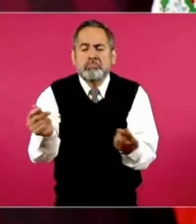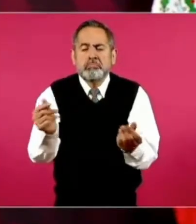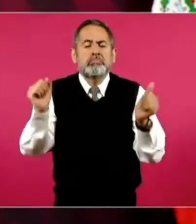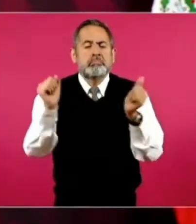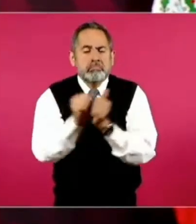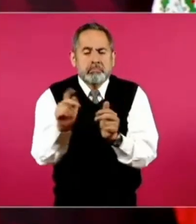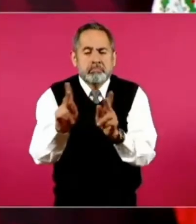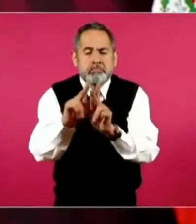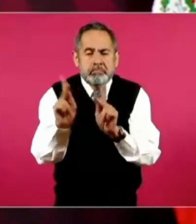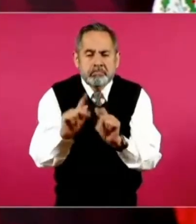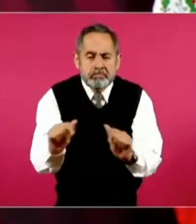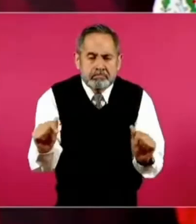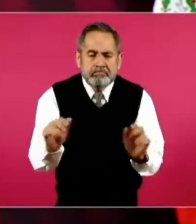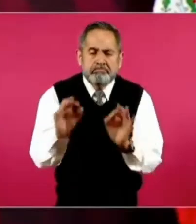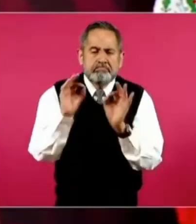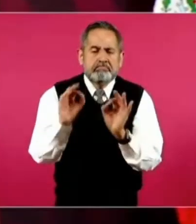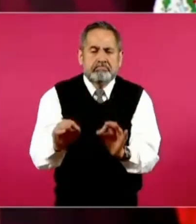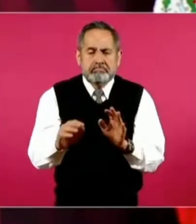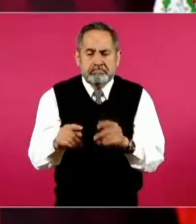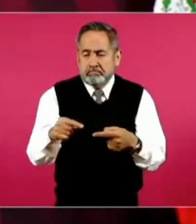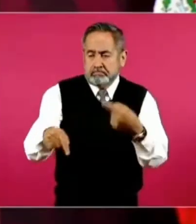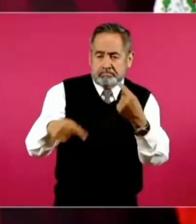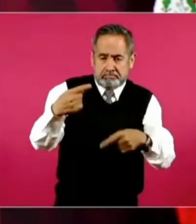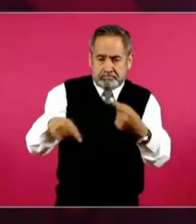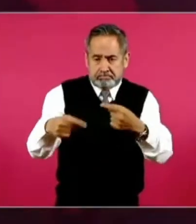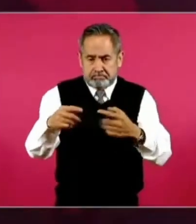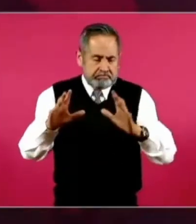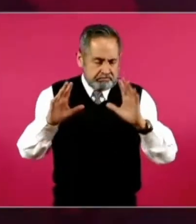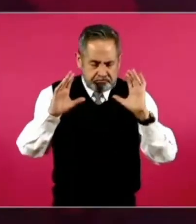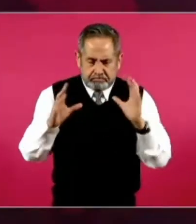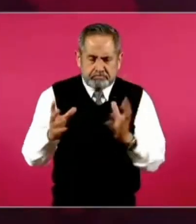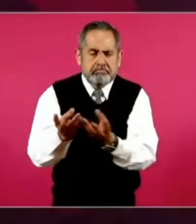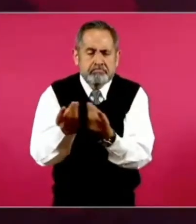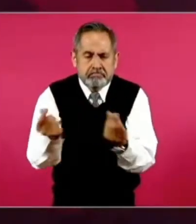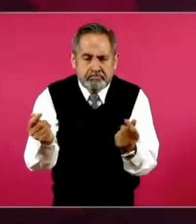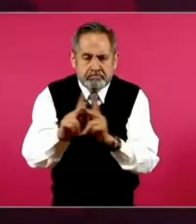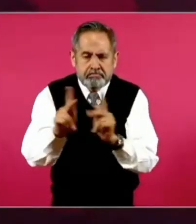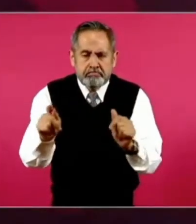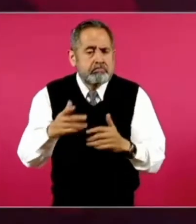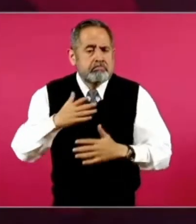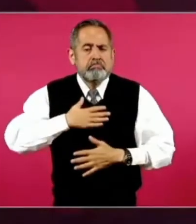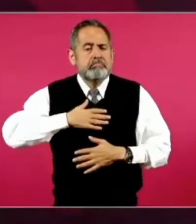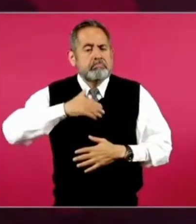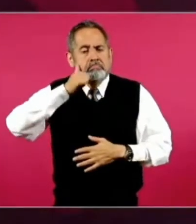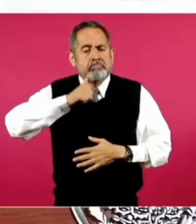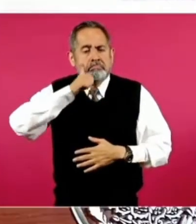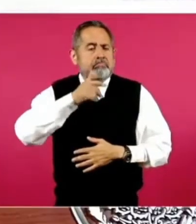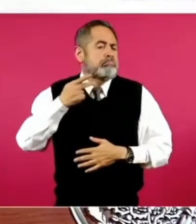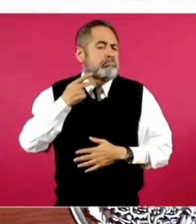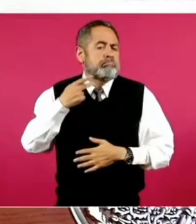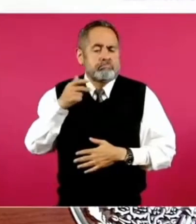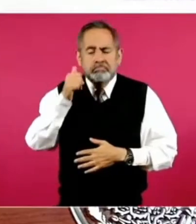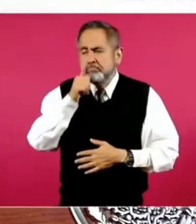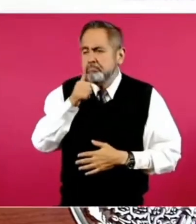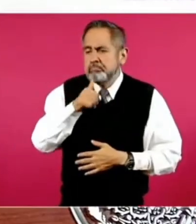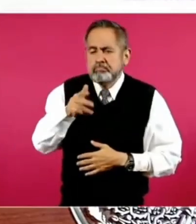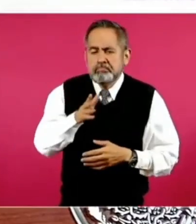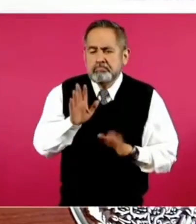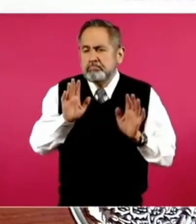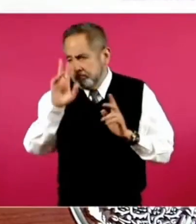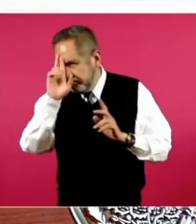pacífica a las controversias, lo que ha sido nuestra política exterior siempre,